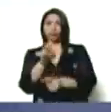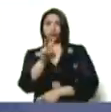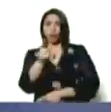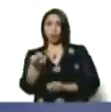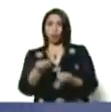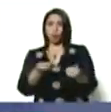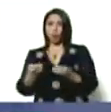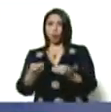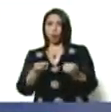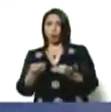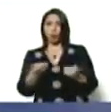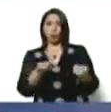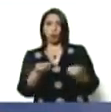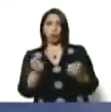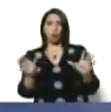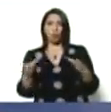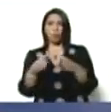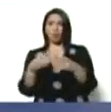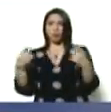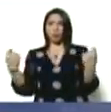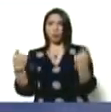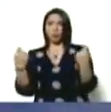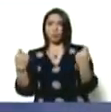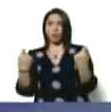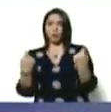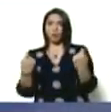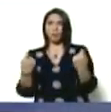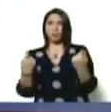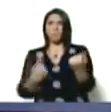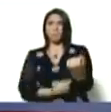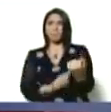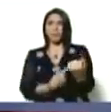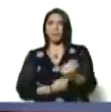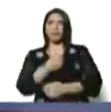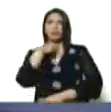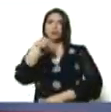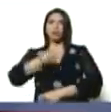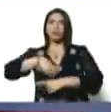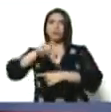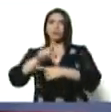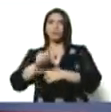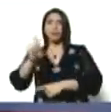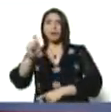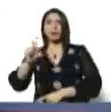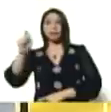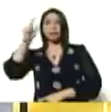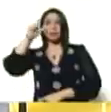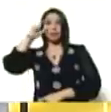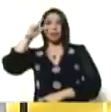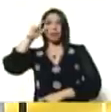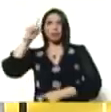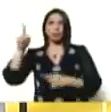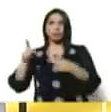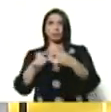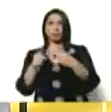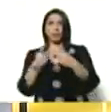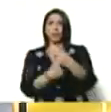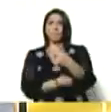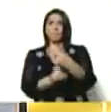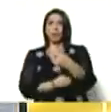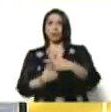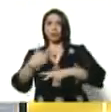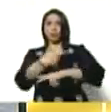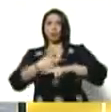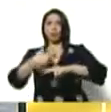coordinadores del comando de campaña, mi hermana y vocera principal del comando, Tania Díaz, y mi hermano, el